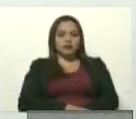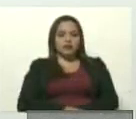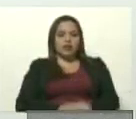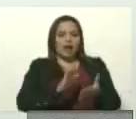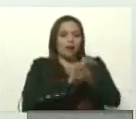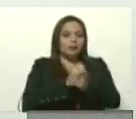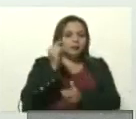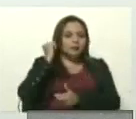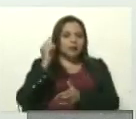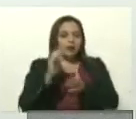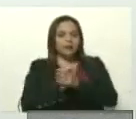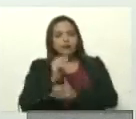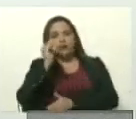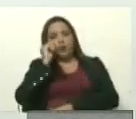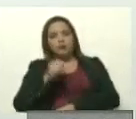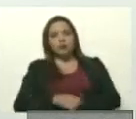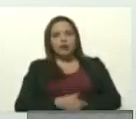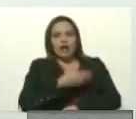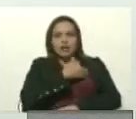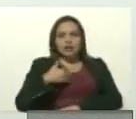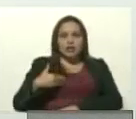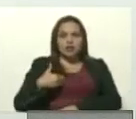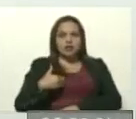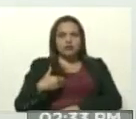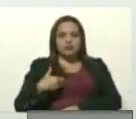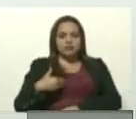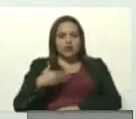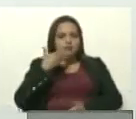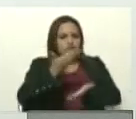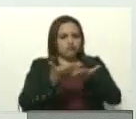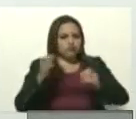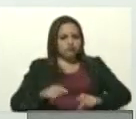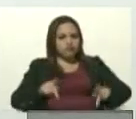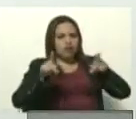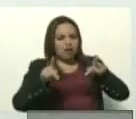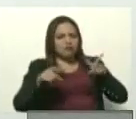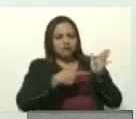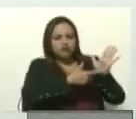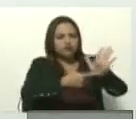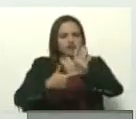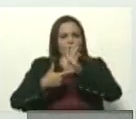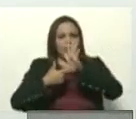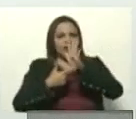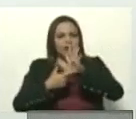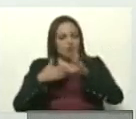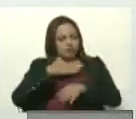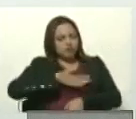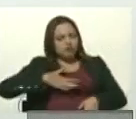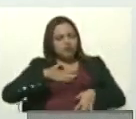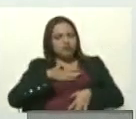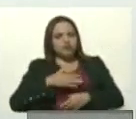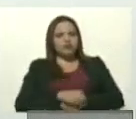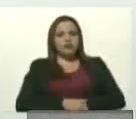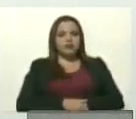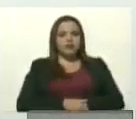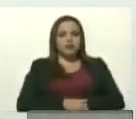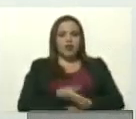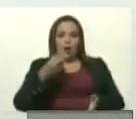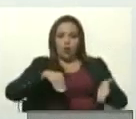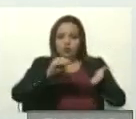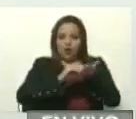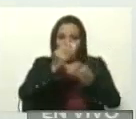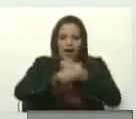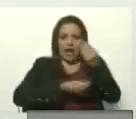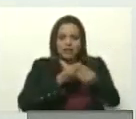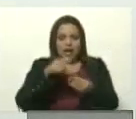amigos. Quiero aprovechar esta oportunidad para expresar mi satisfacción por la realización